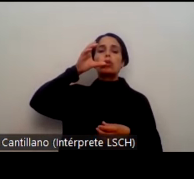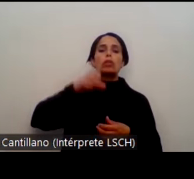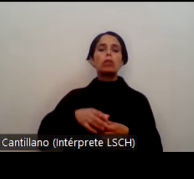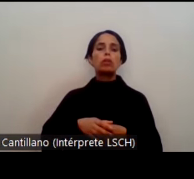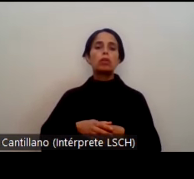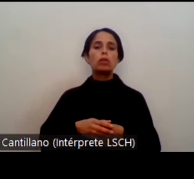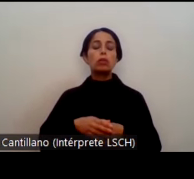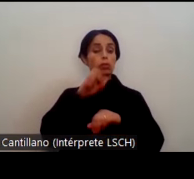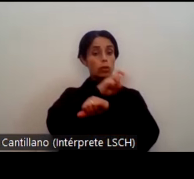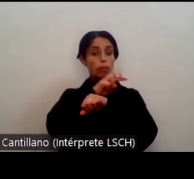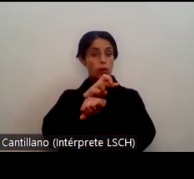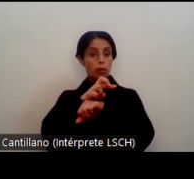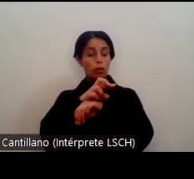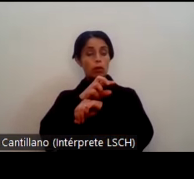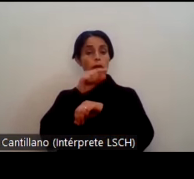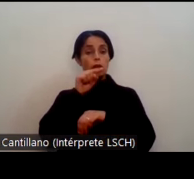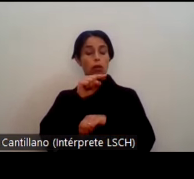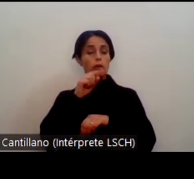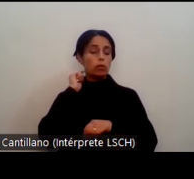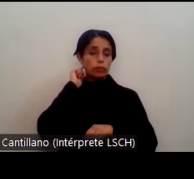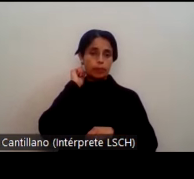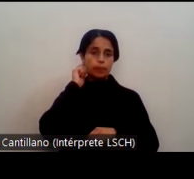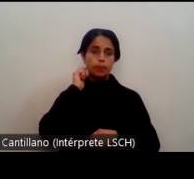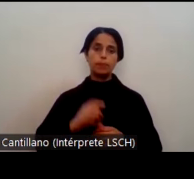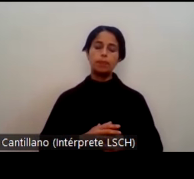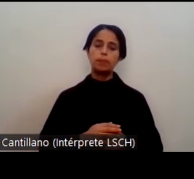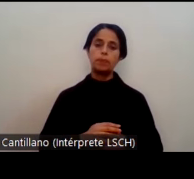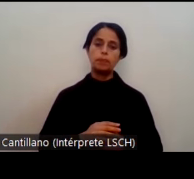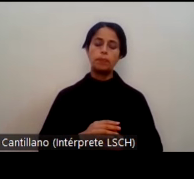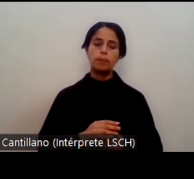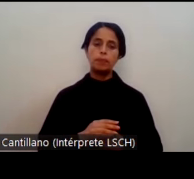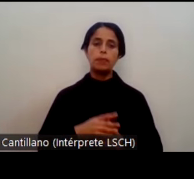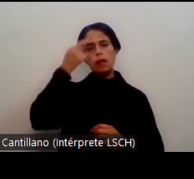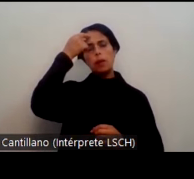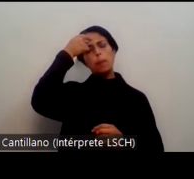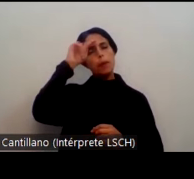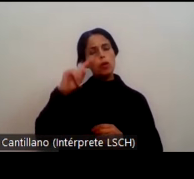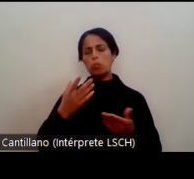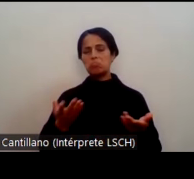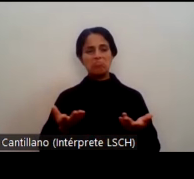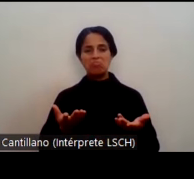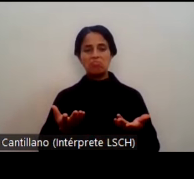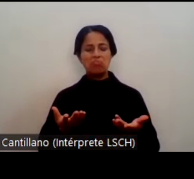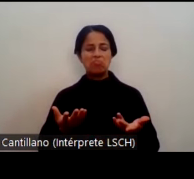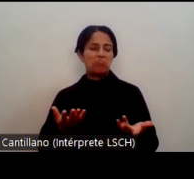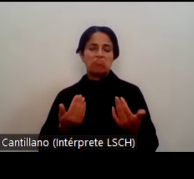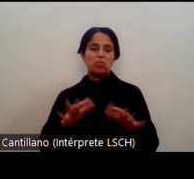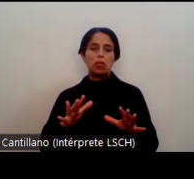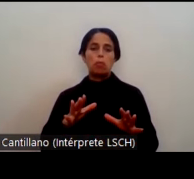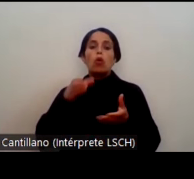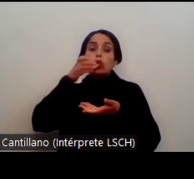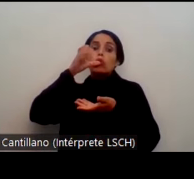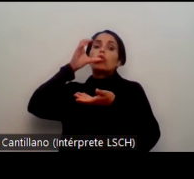San Pedro, ¿no? Del cactus San Pedro, pero ya sea con